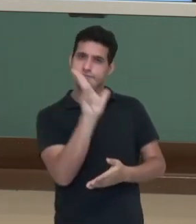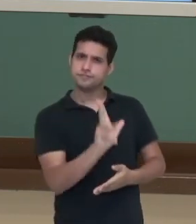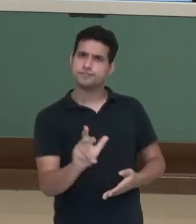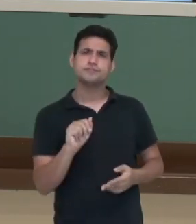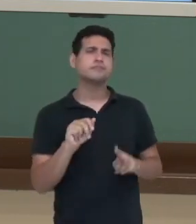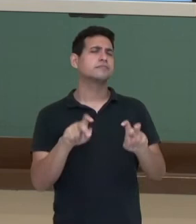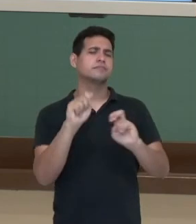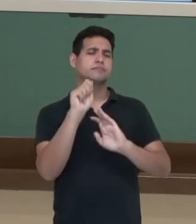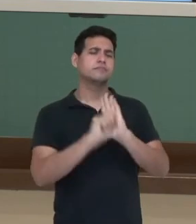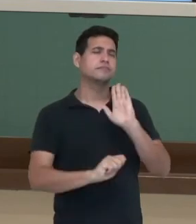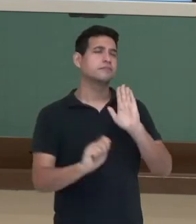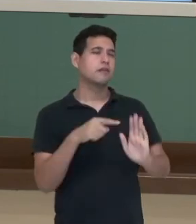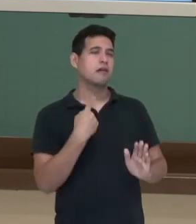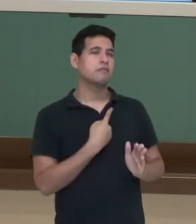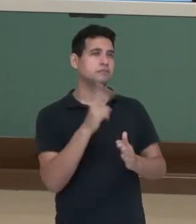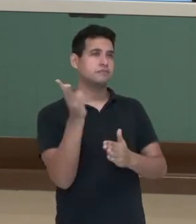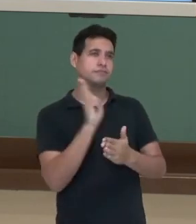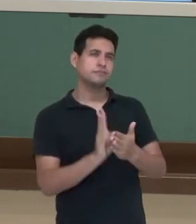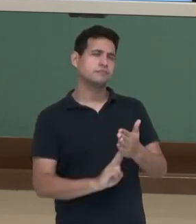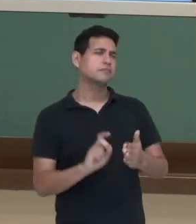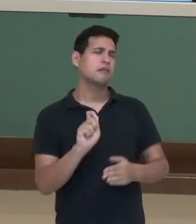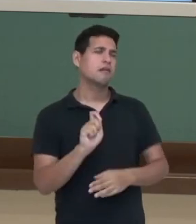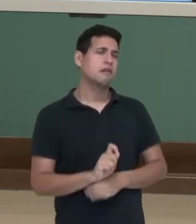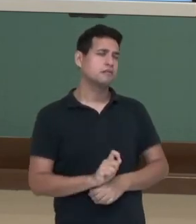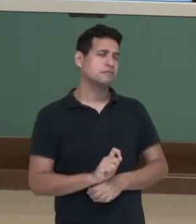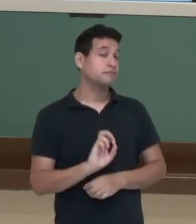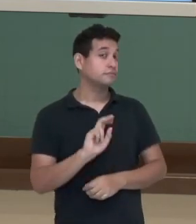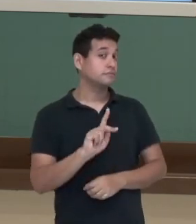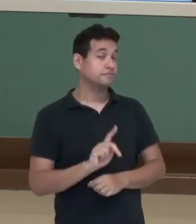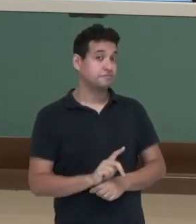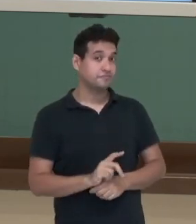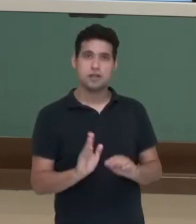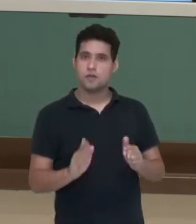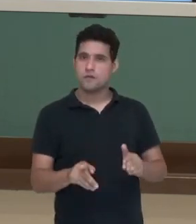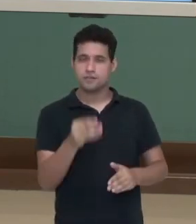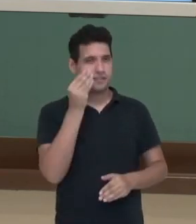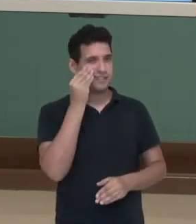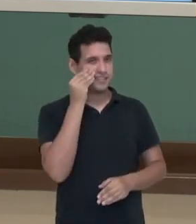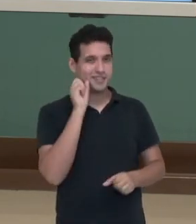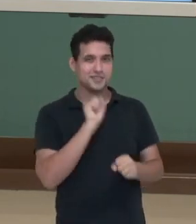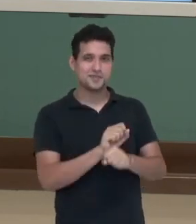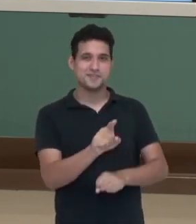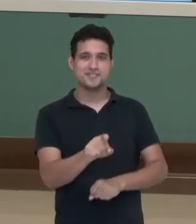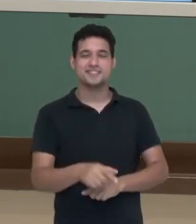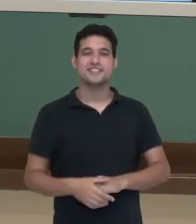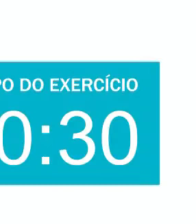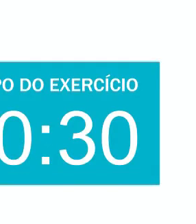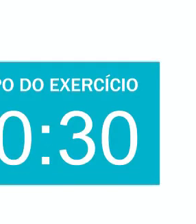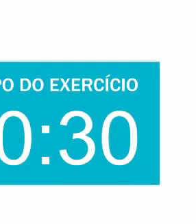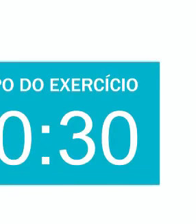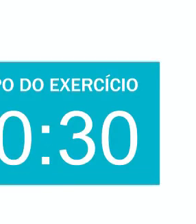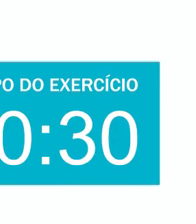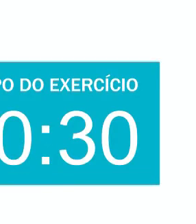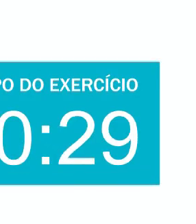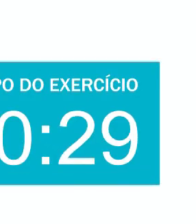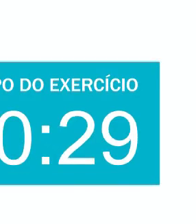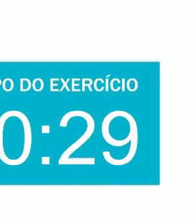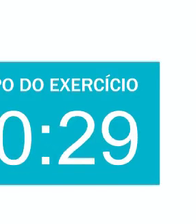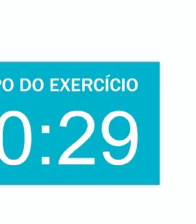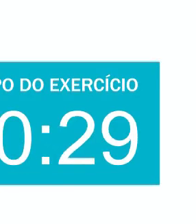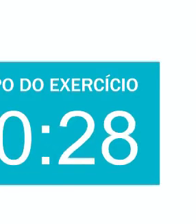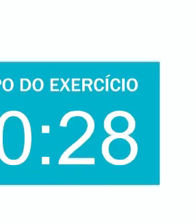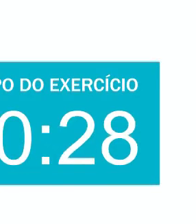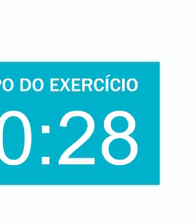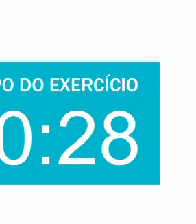nesse texto que nós acabamos de ler? Ok? Agora é com vocês, até daqui a pouco.